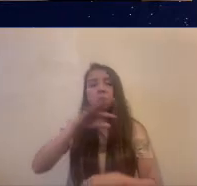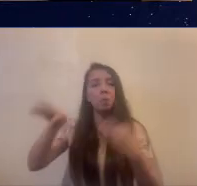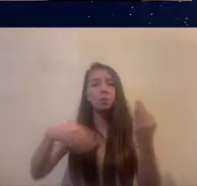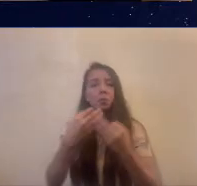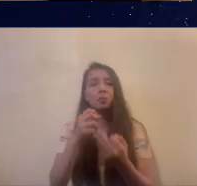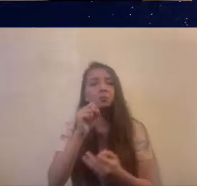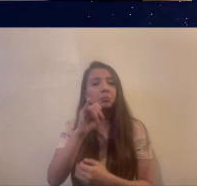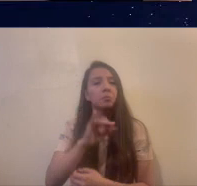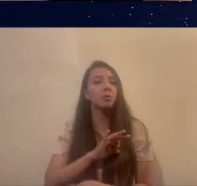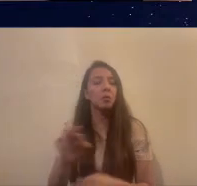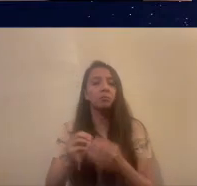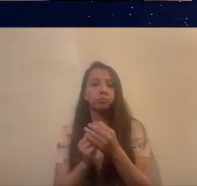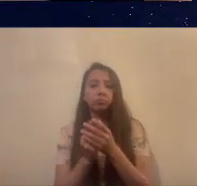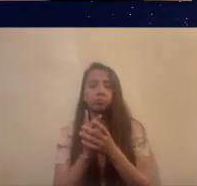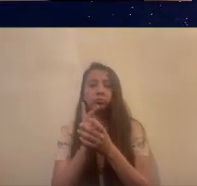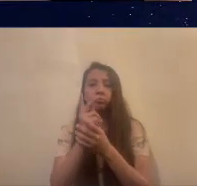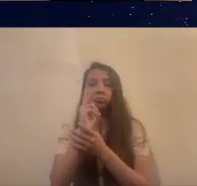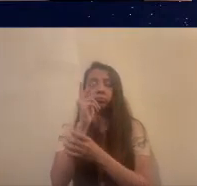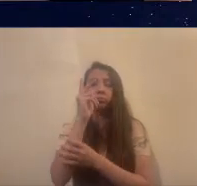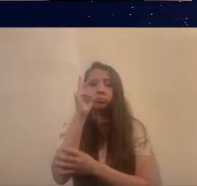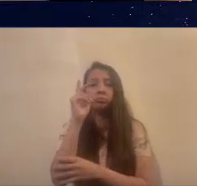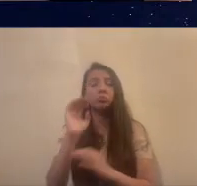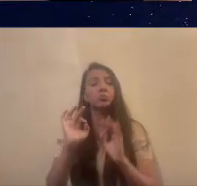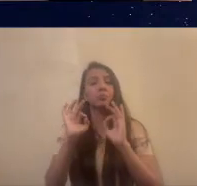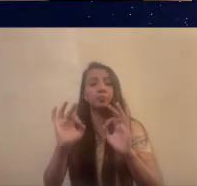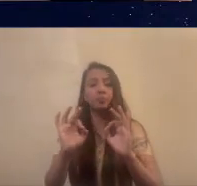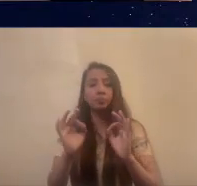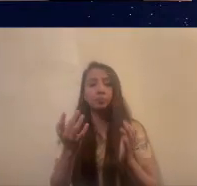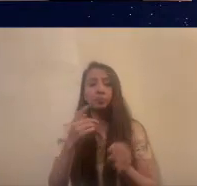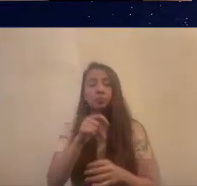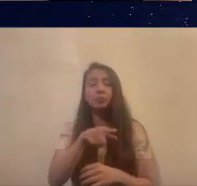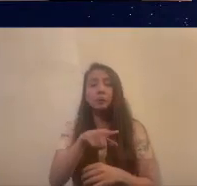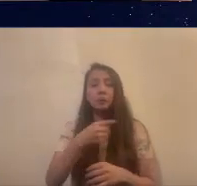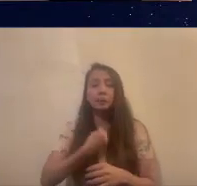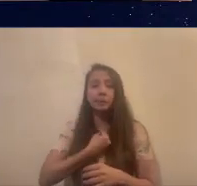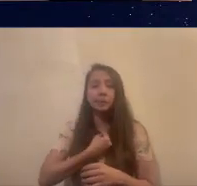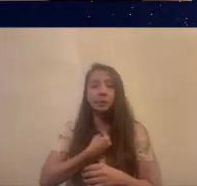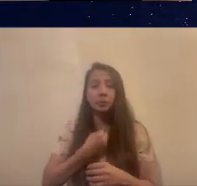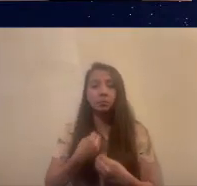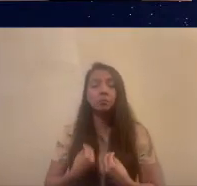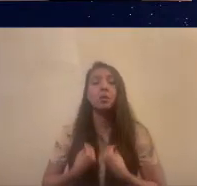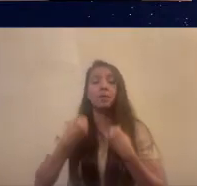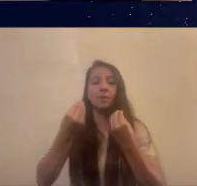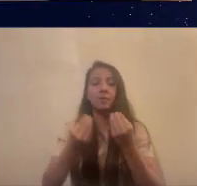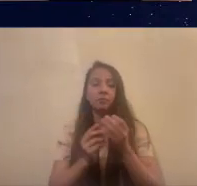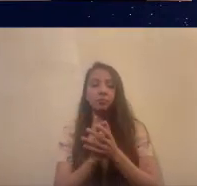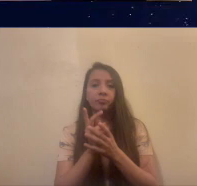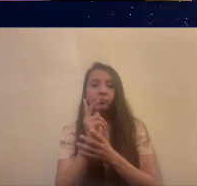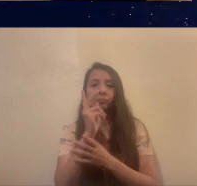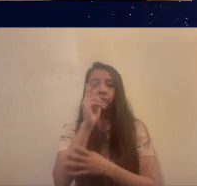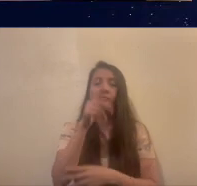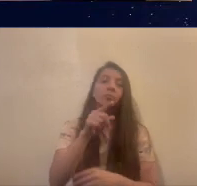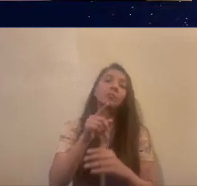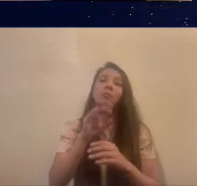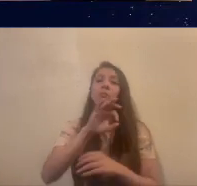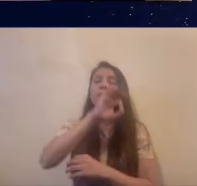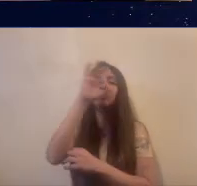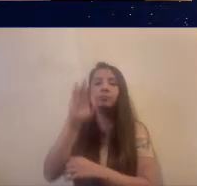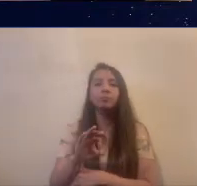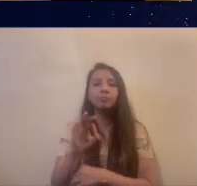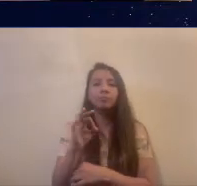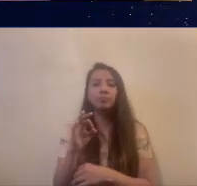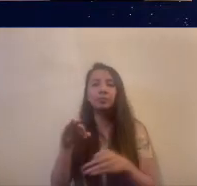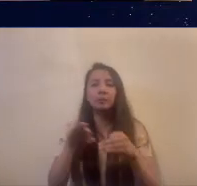que todas llegan al mismo porcentaje final de germinación, es decir, que hubo supervivencia de esas semillas y han alcanzado